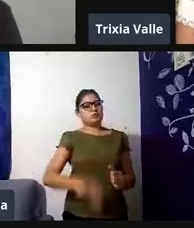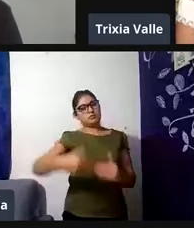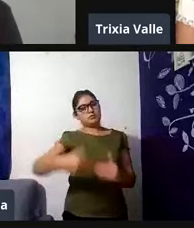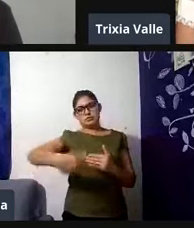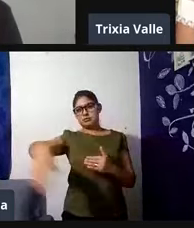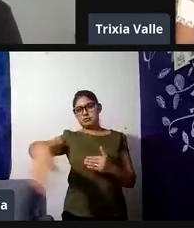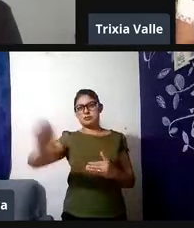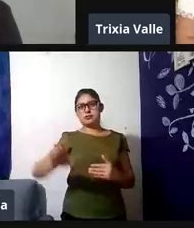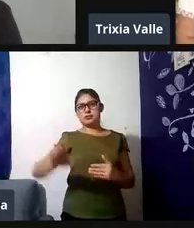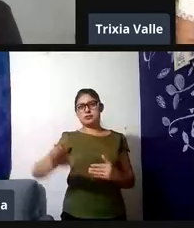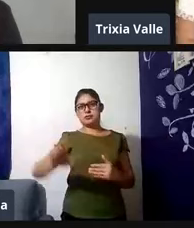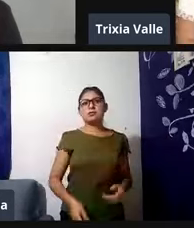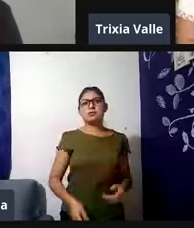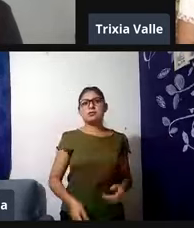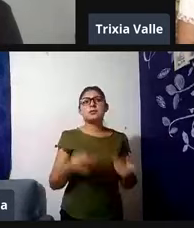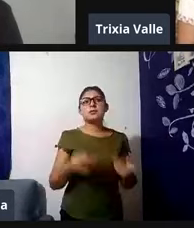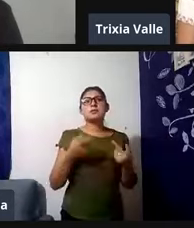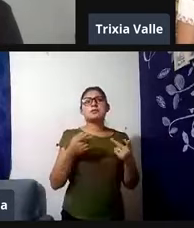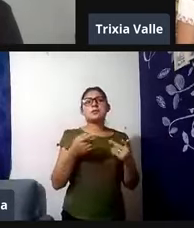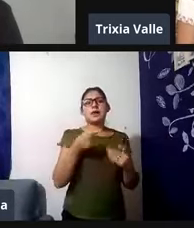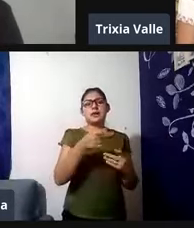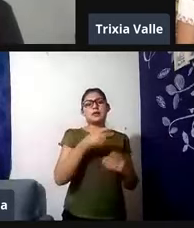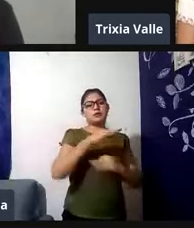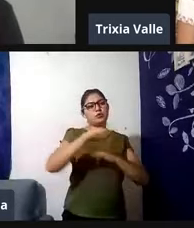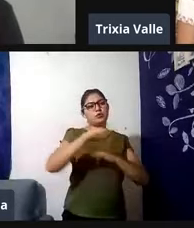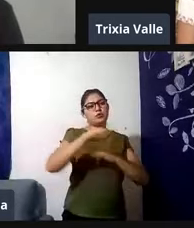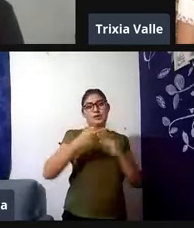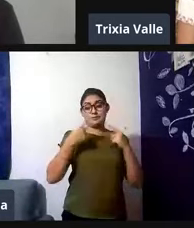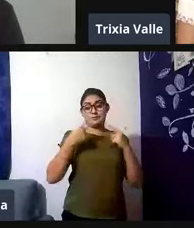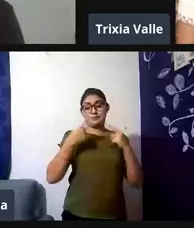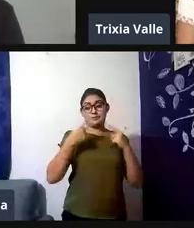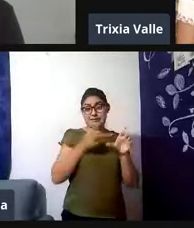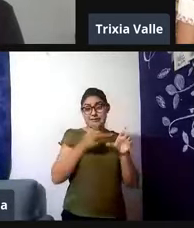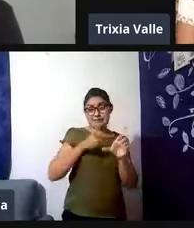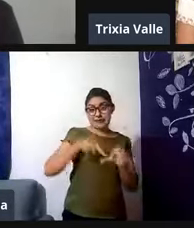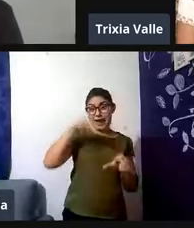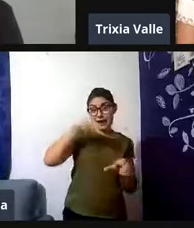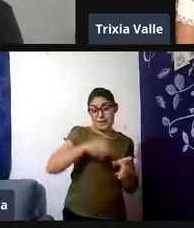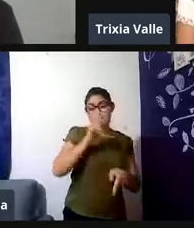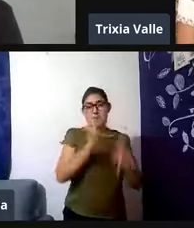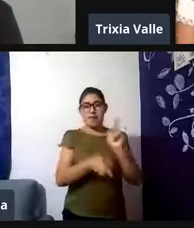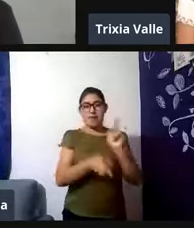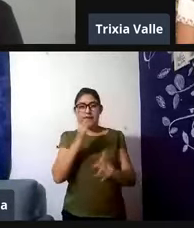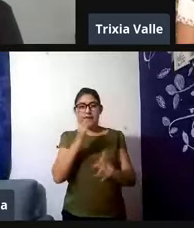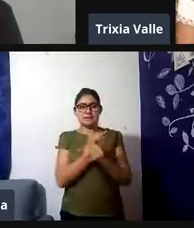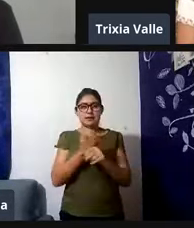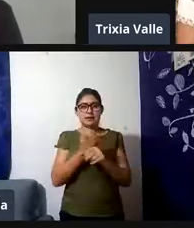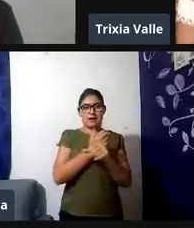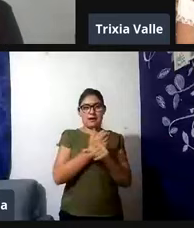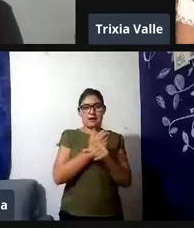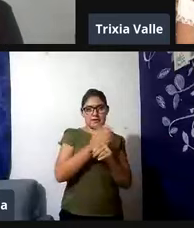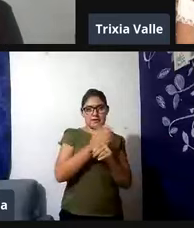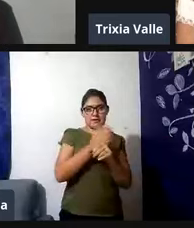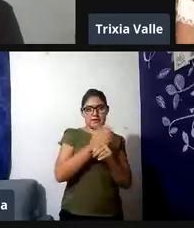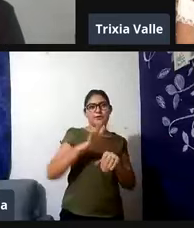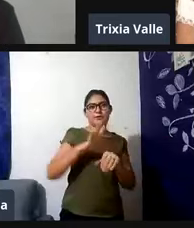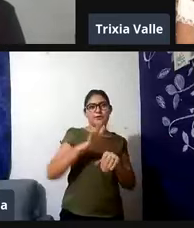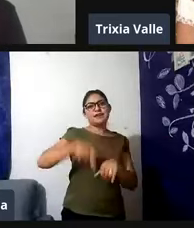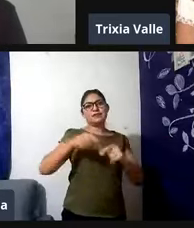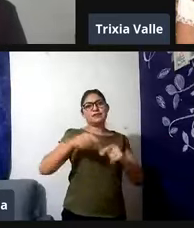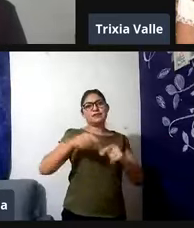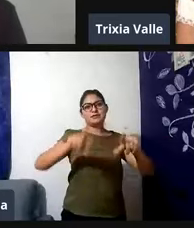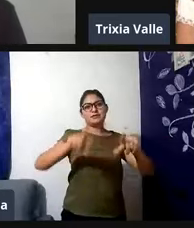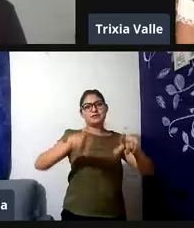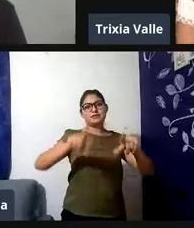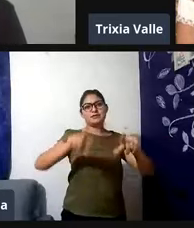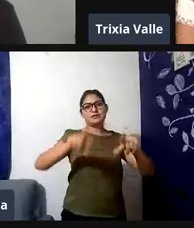las, toda la red de charlas de café. Esta plataforma ha sido creada especialmente para abordar los más